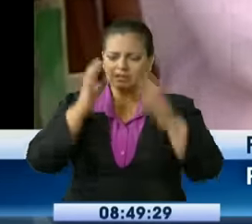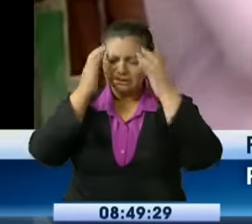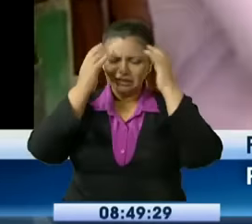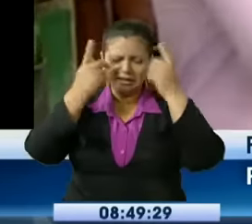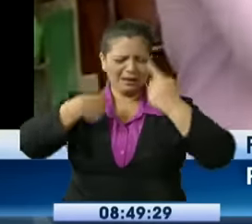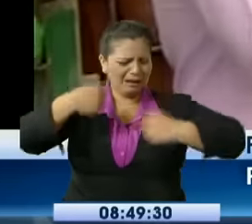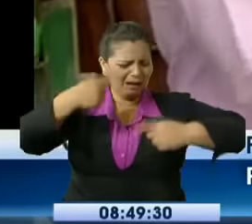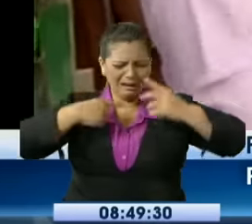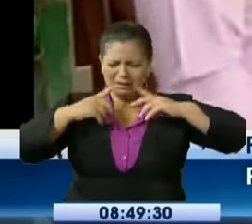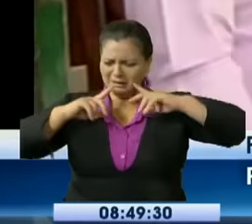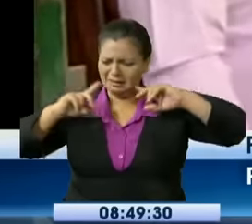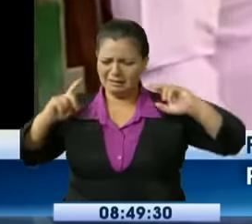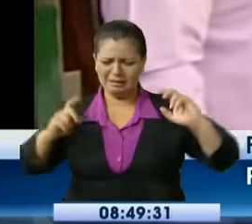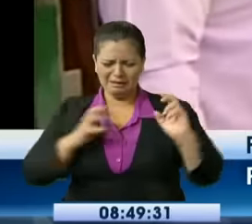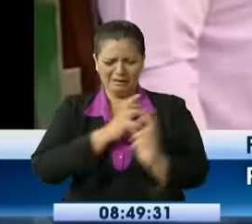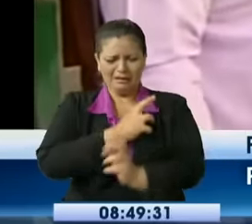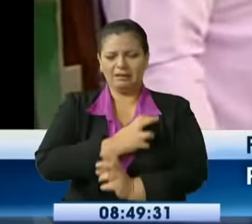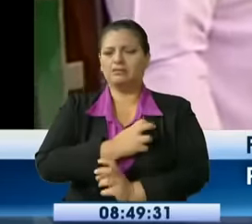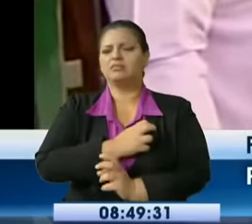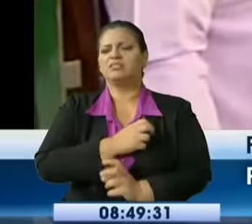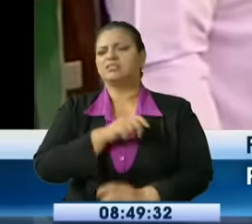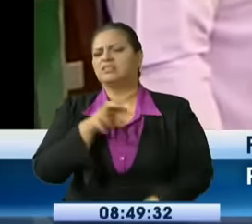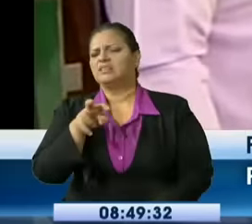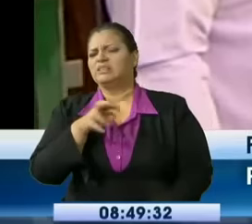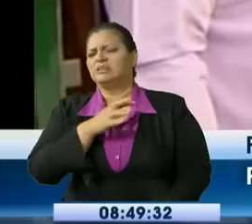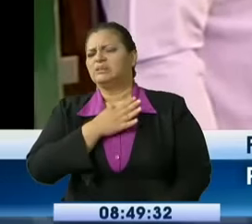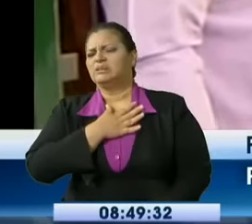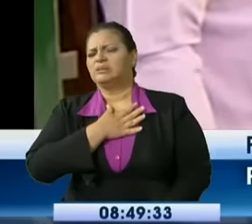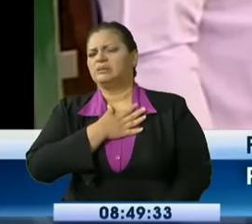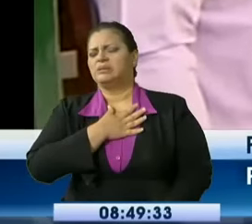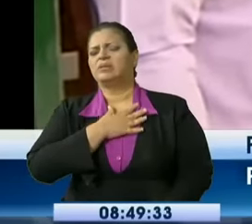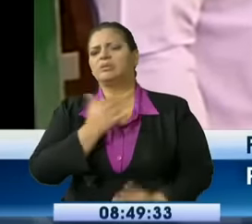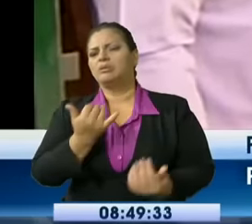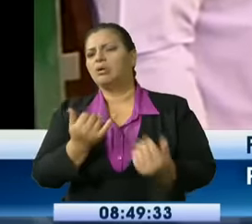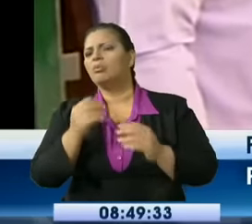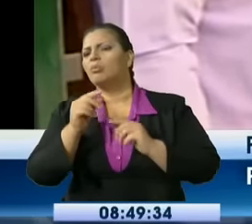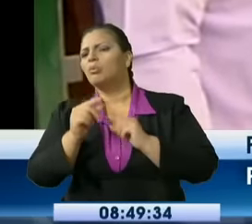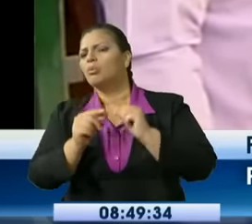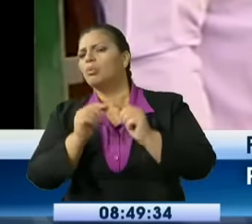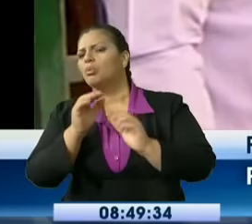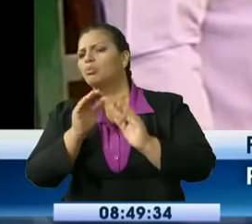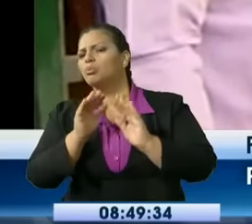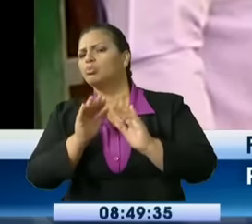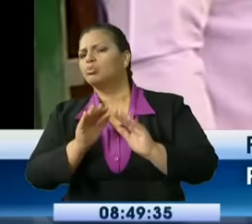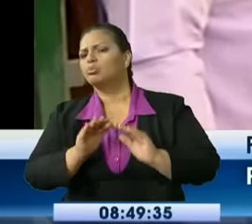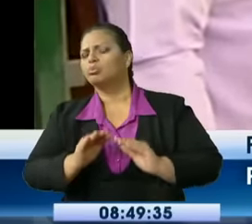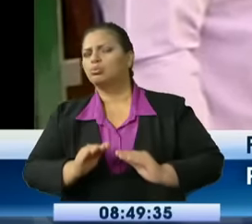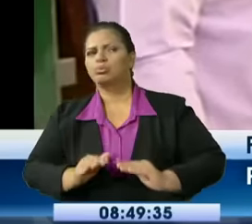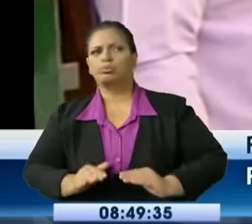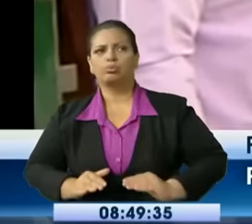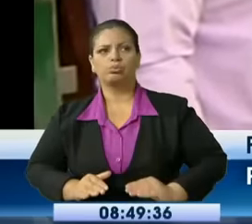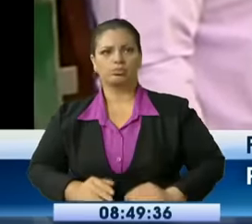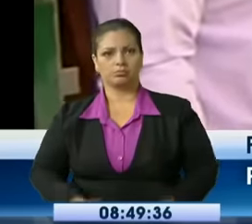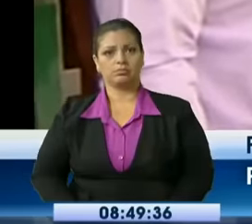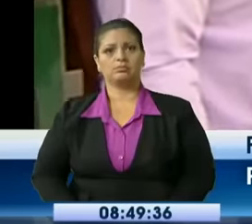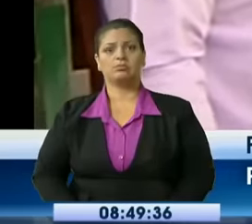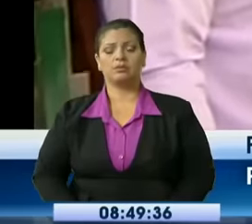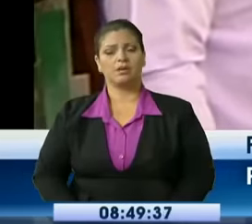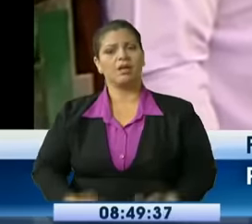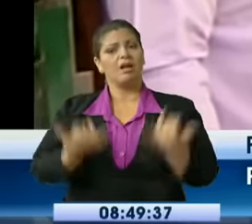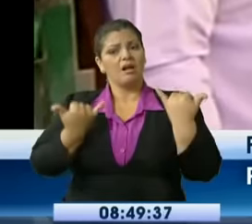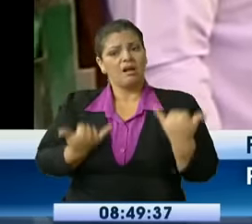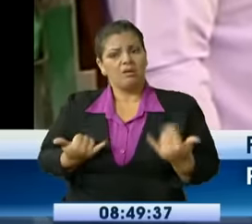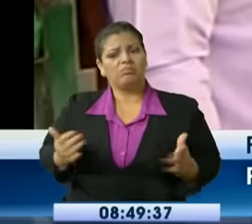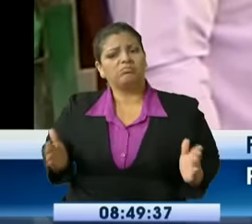acompañamiento a ella o a otros miembros de la familia? Bueno, en este caso a ella primordialmente porque es la que lleva con el niño y efectivamente a la comunidad y a la familia